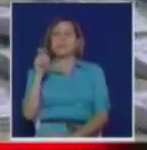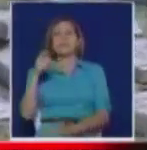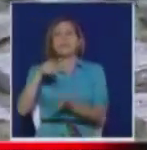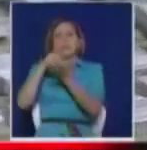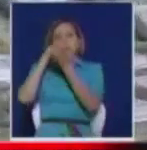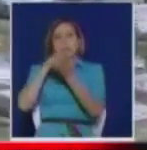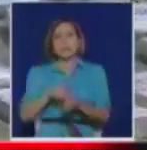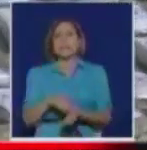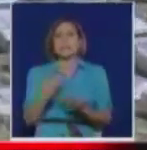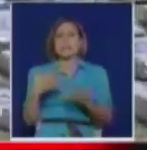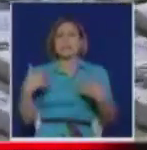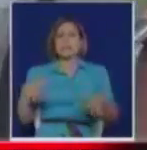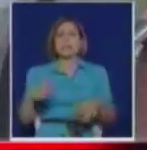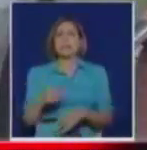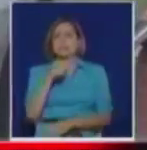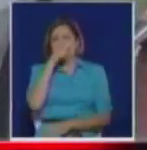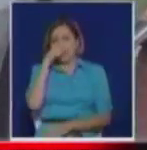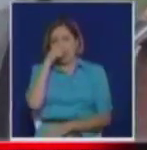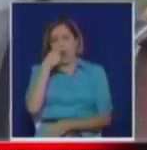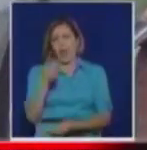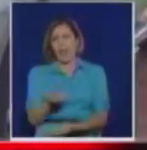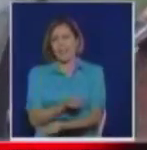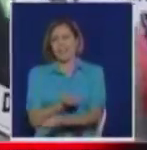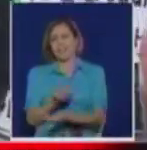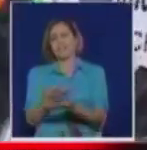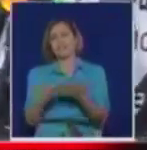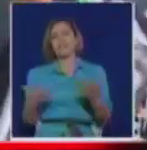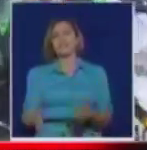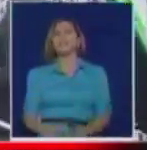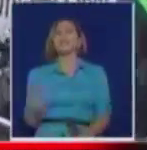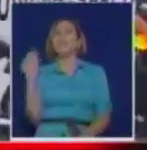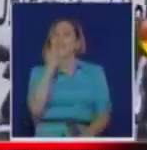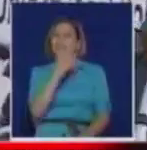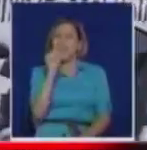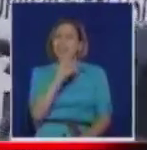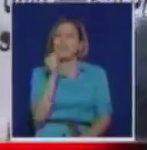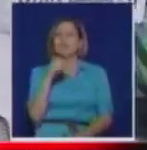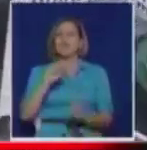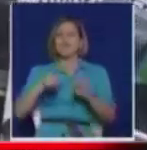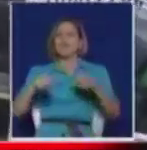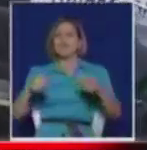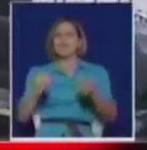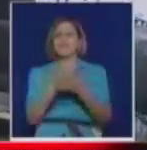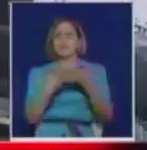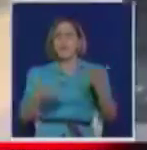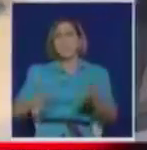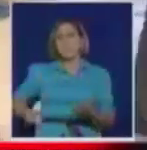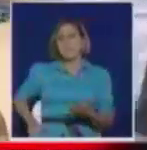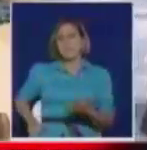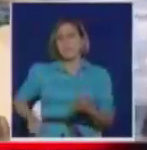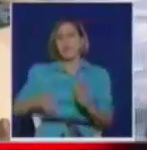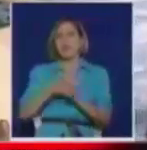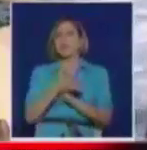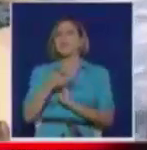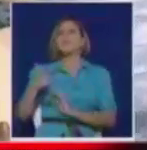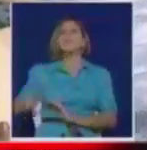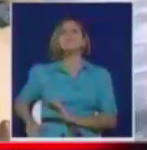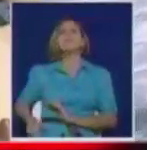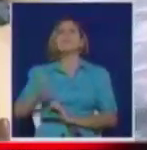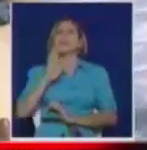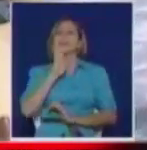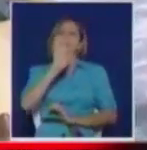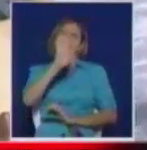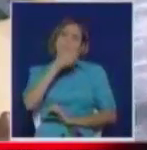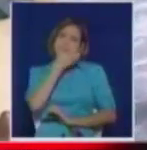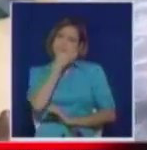en 1.500 millones de pesos, 4 vehículos, 4 motocicletas y una pistola con munición pertenecientes, según las informaciones, al sexto frente